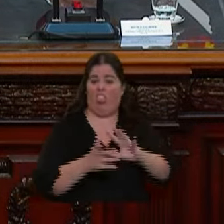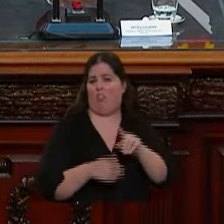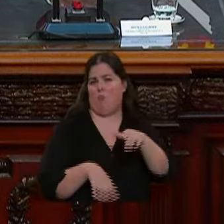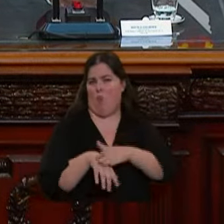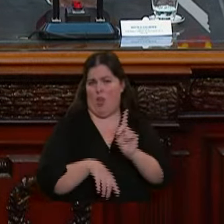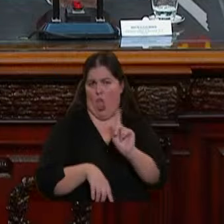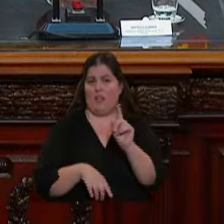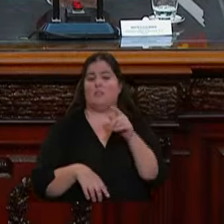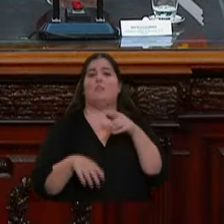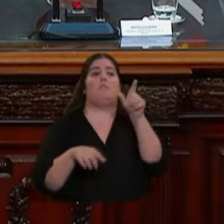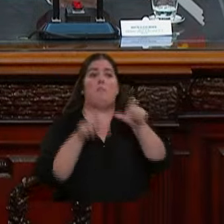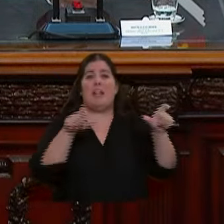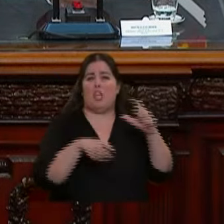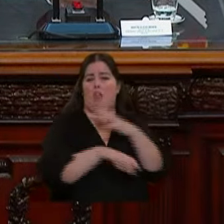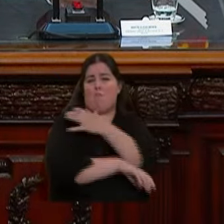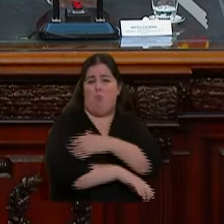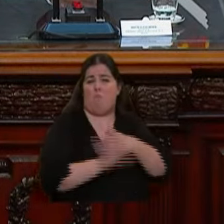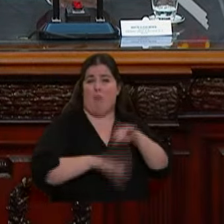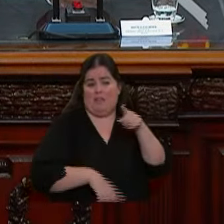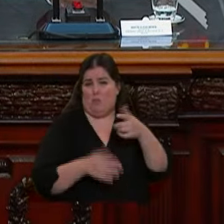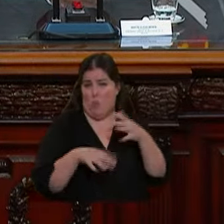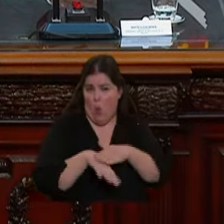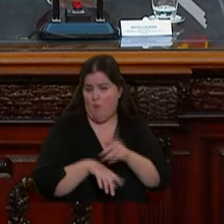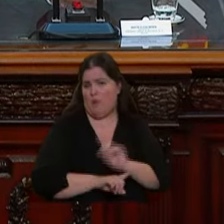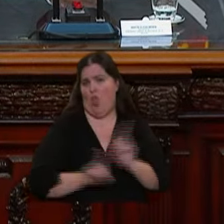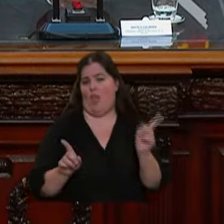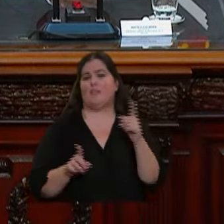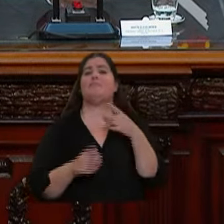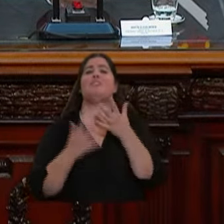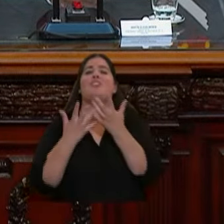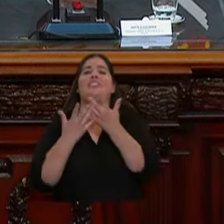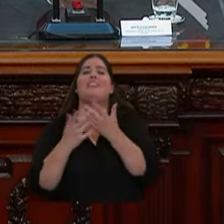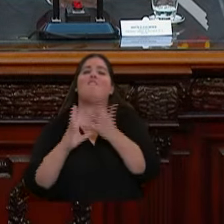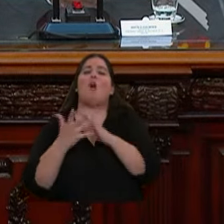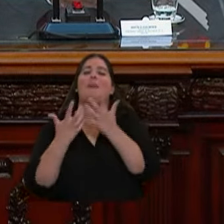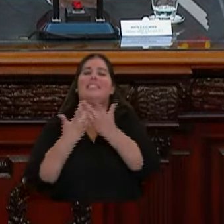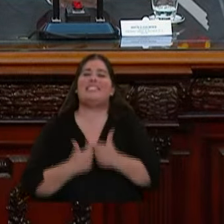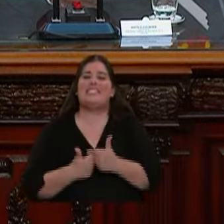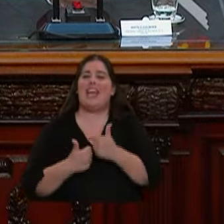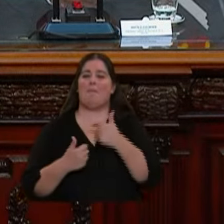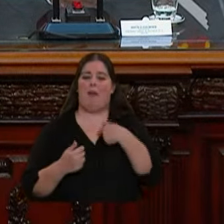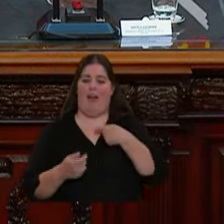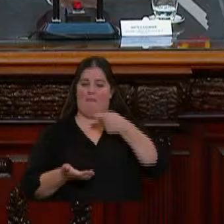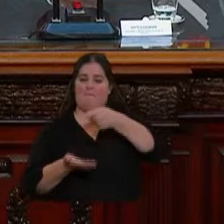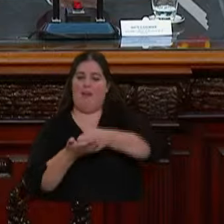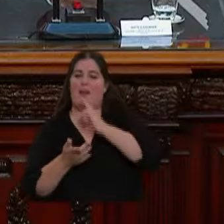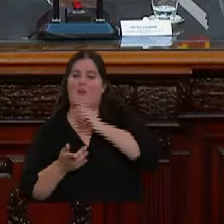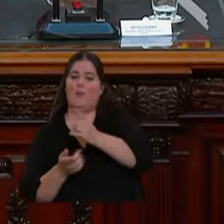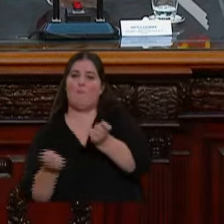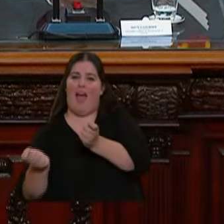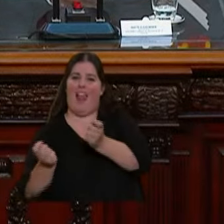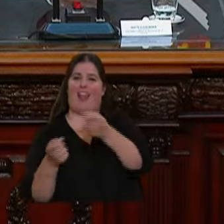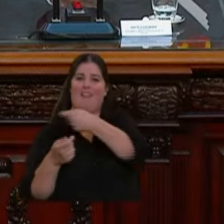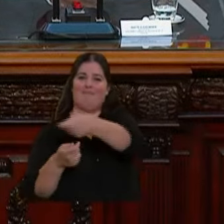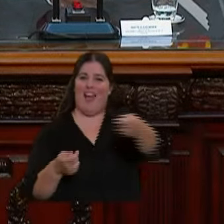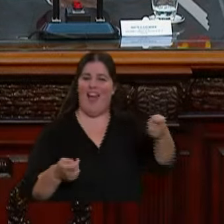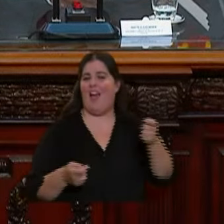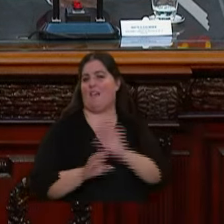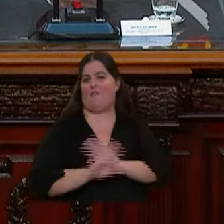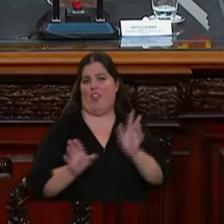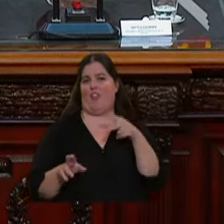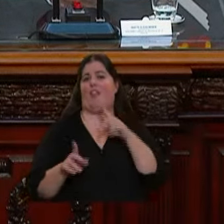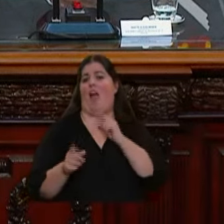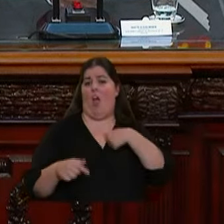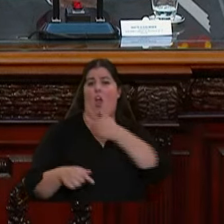menos los más vulnerables. Por eso decidimos terminar con el sistema de intermediación de la asistencia y fortalecer los mecanismos de asistencia